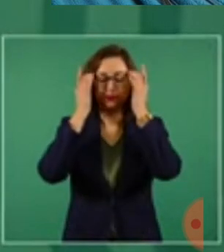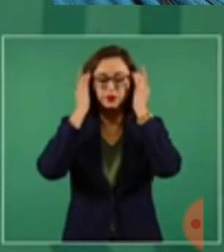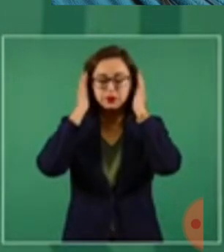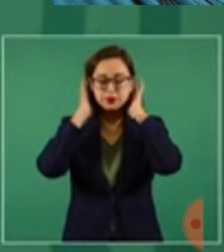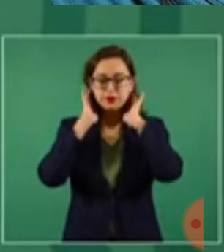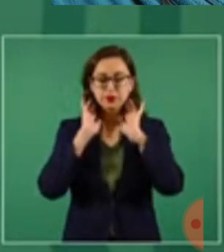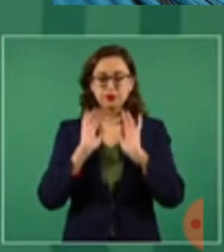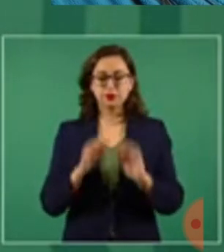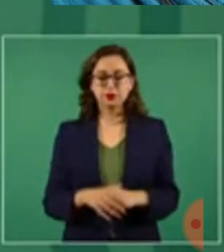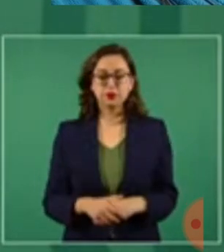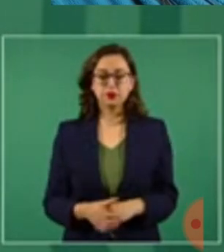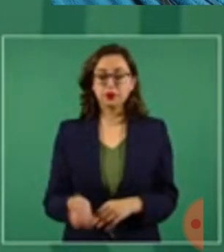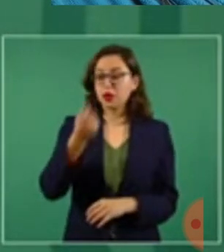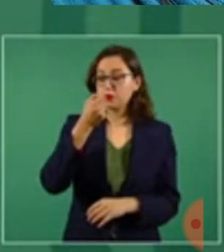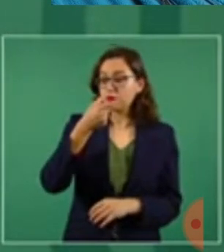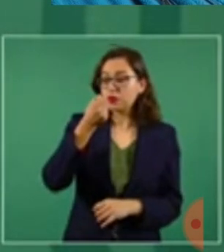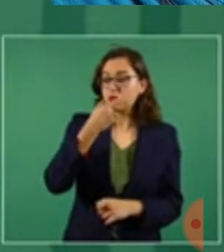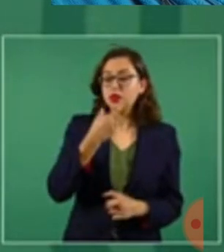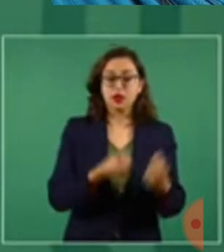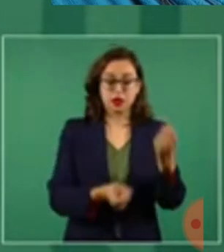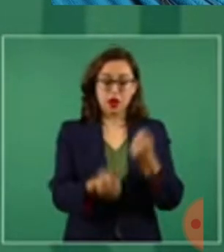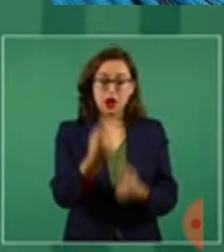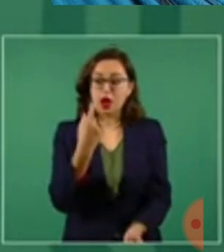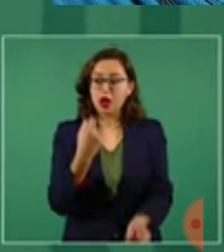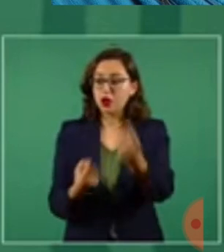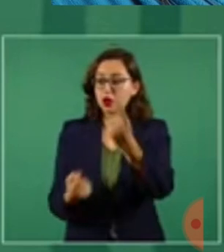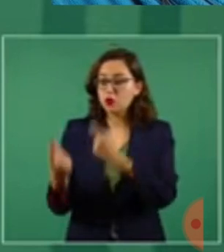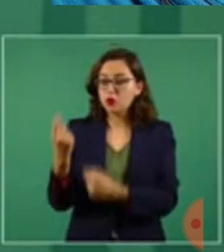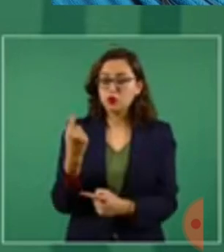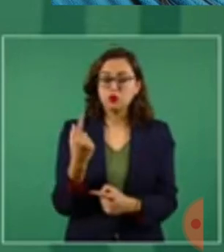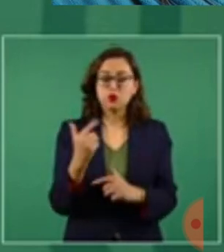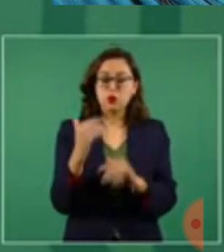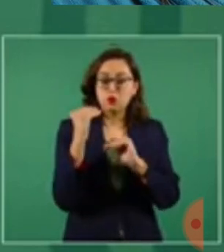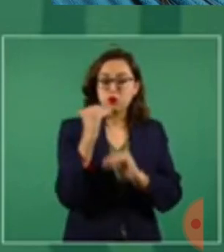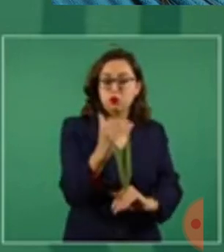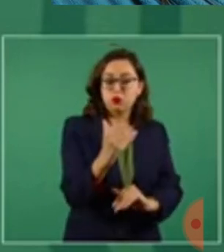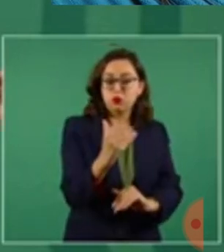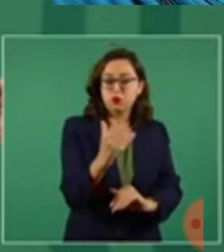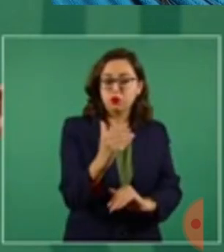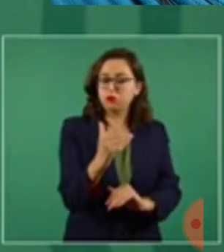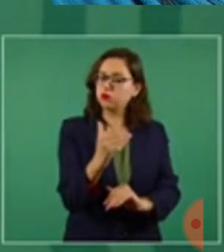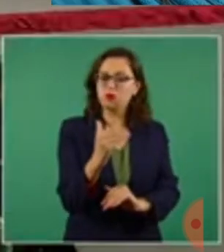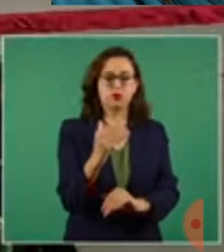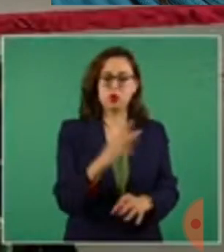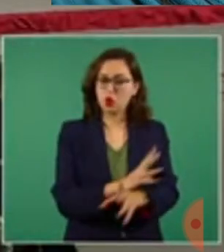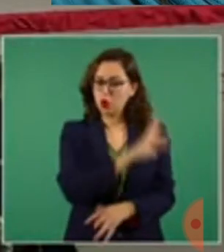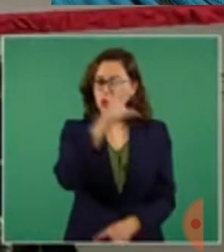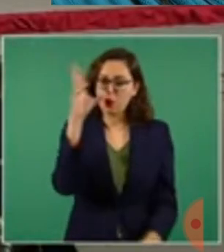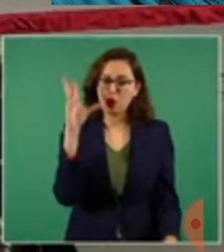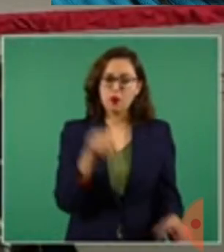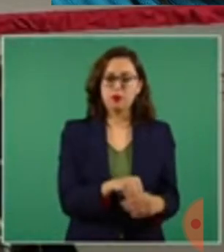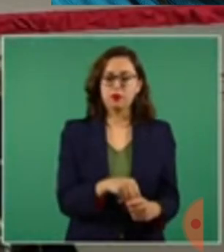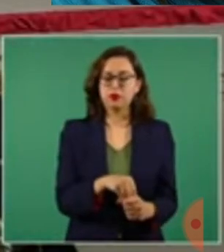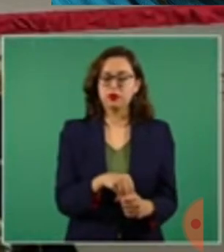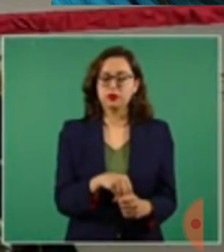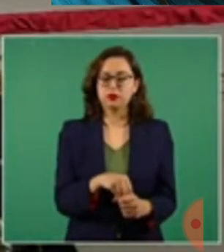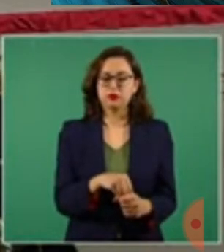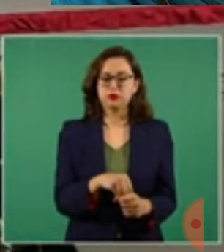algunos medicamentos, no es el cuadro básico, sino todos los medicamentos